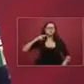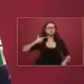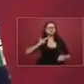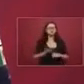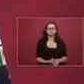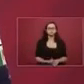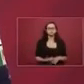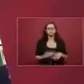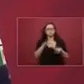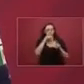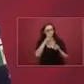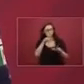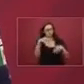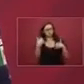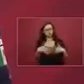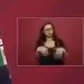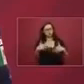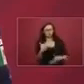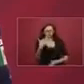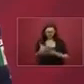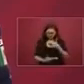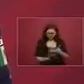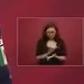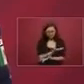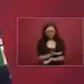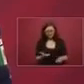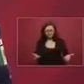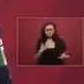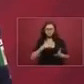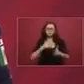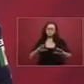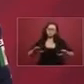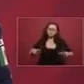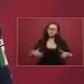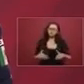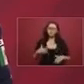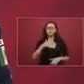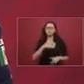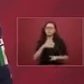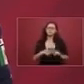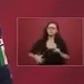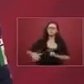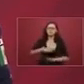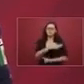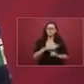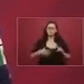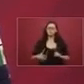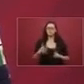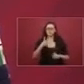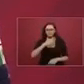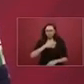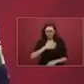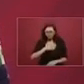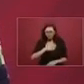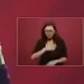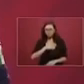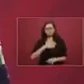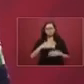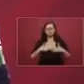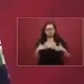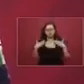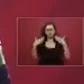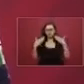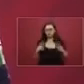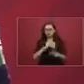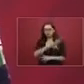esta distinguida distinción al servicio de ustedes, mi comunidad, mi sociedad, a quien entrego con toda